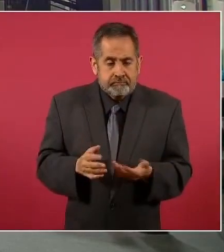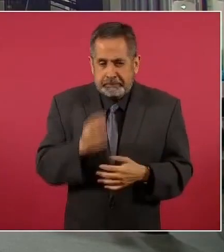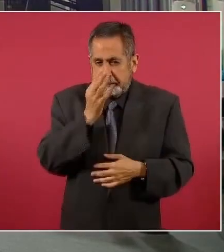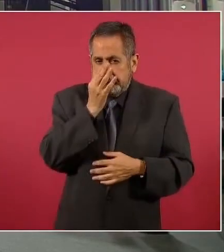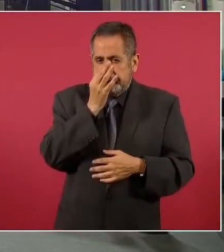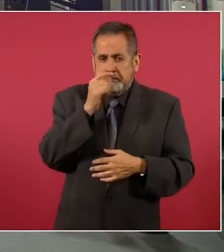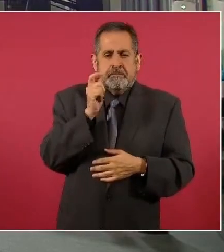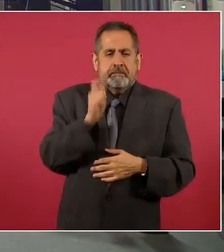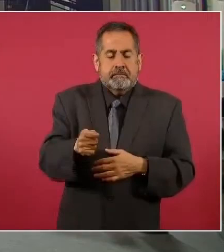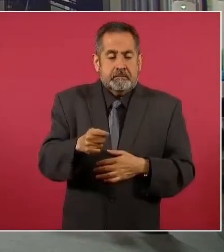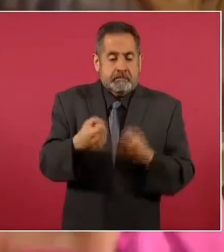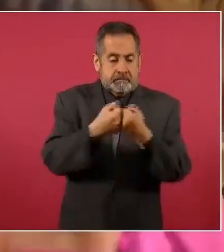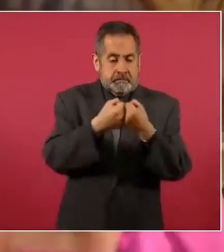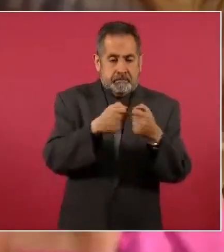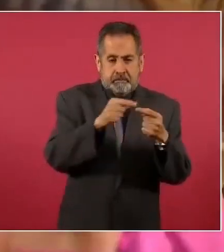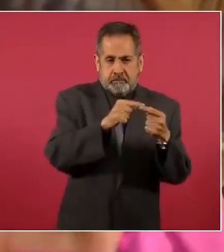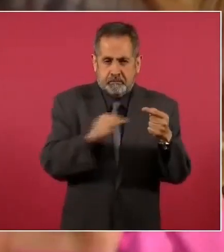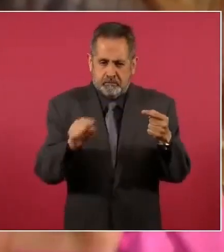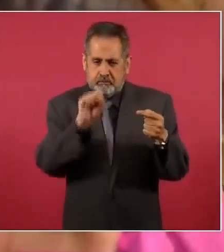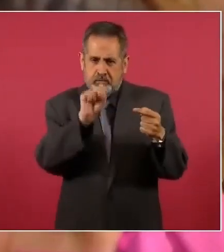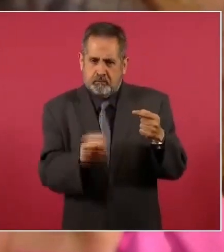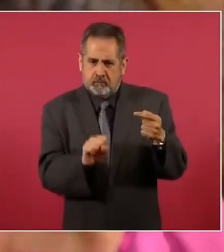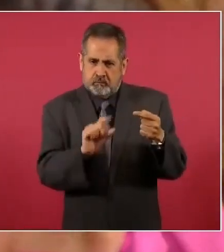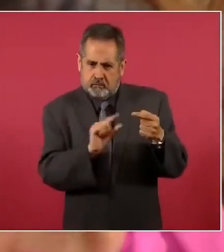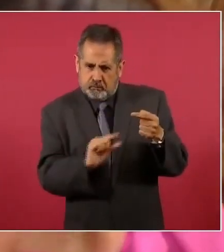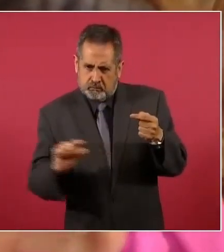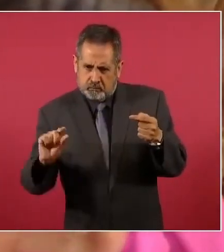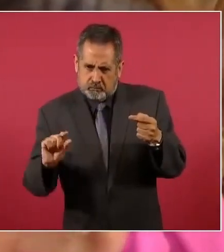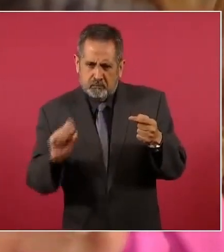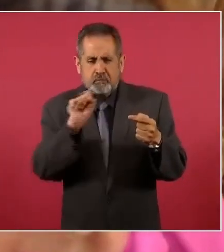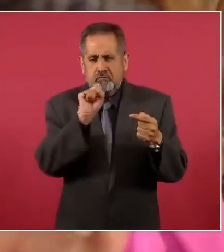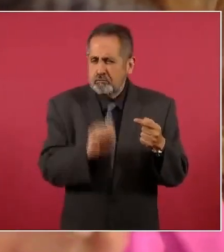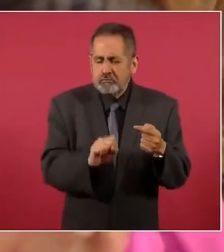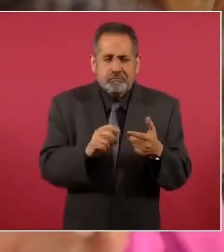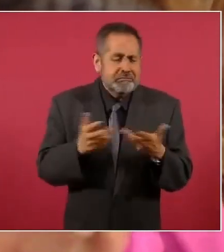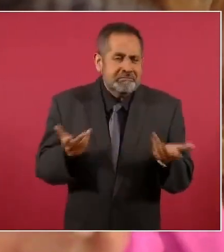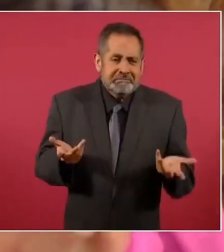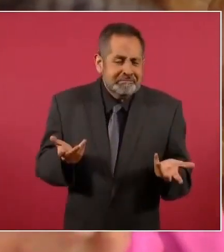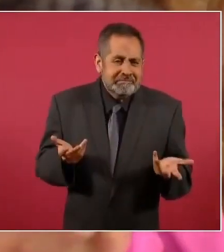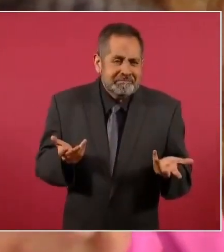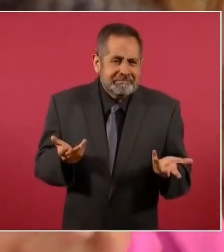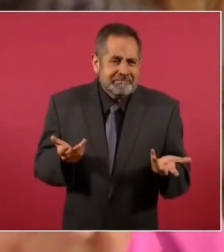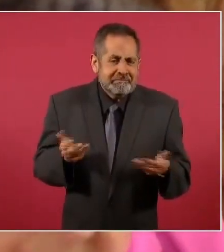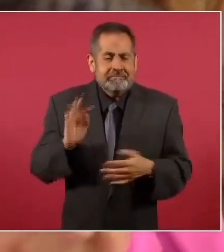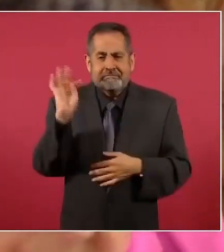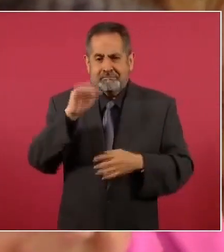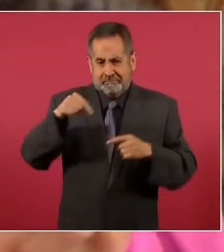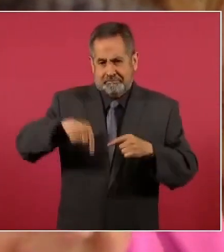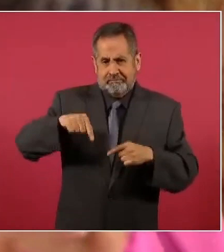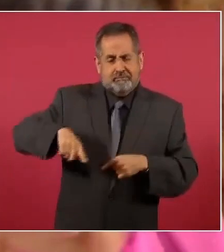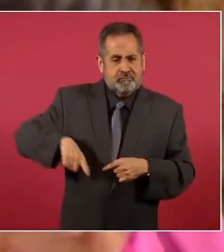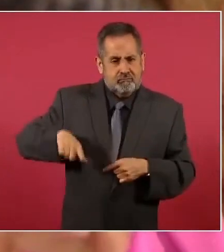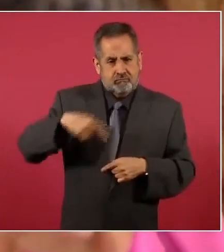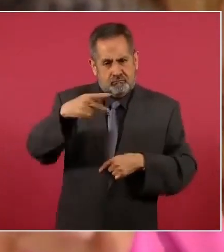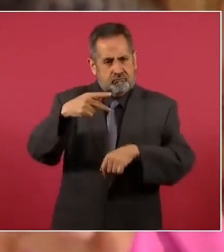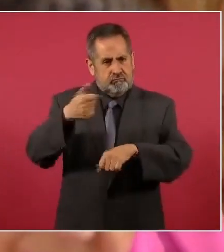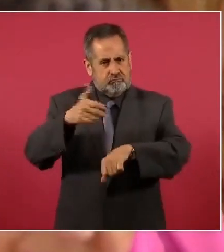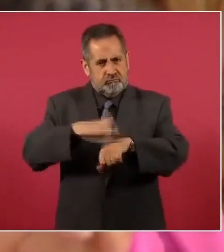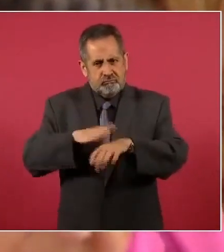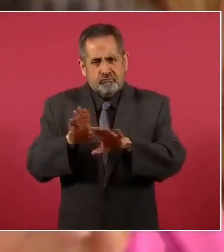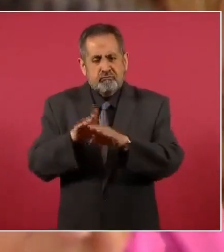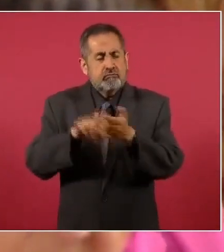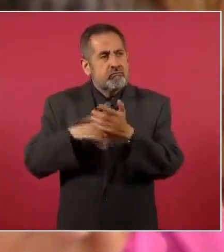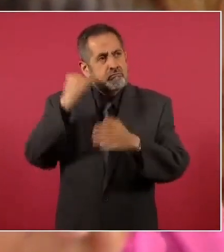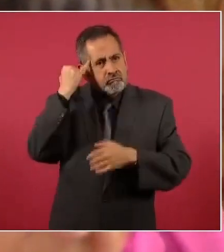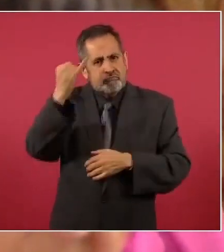está ubicada en la zona sur del país. Es consultarle si va a haber en este gobierno, en su administración,